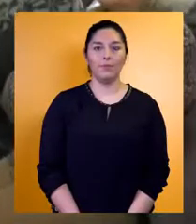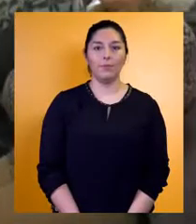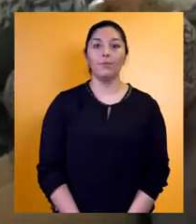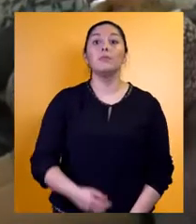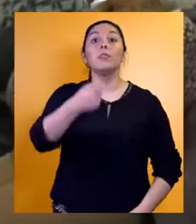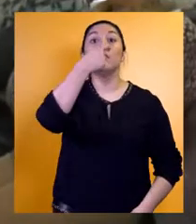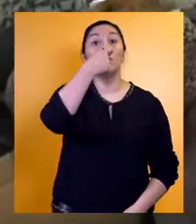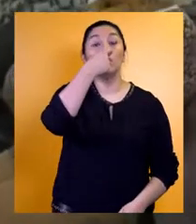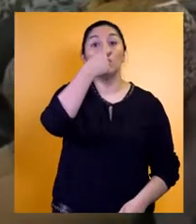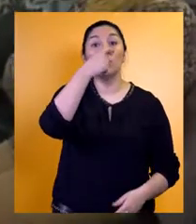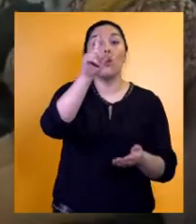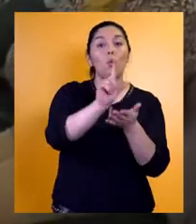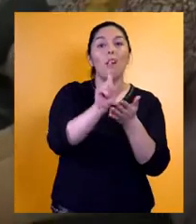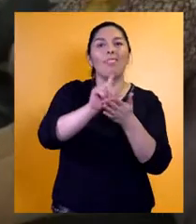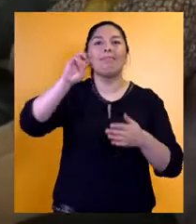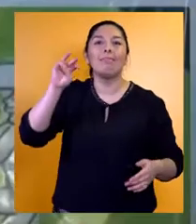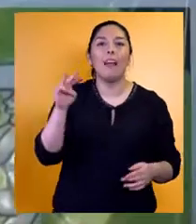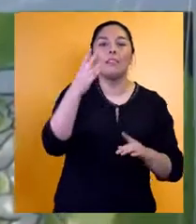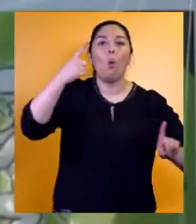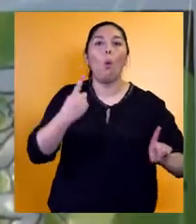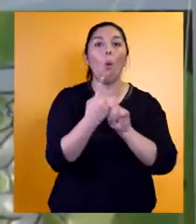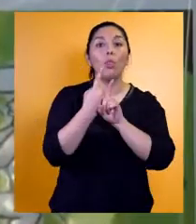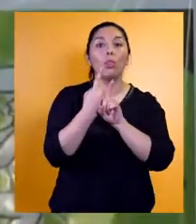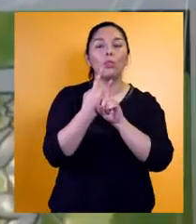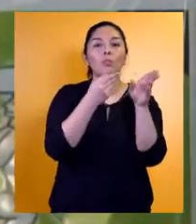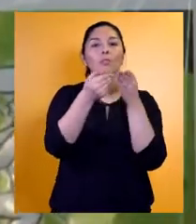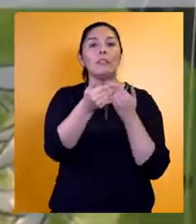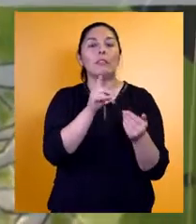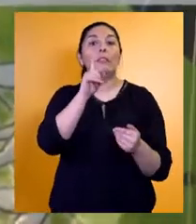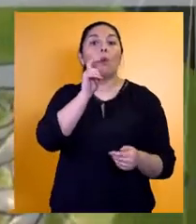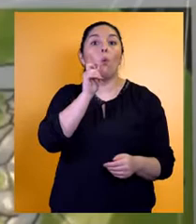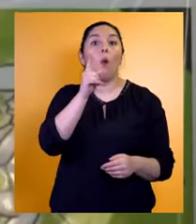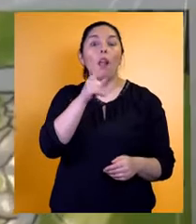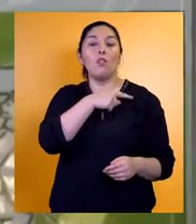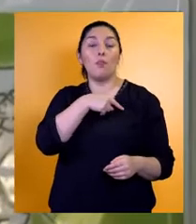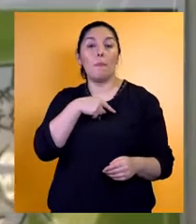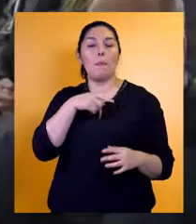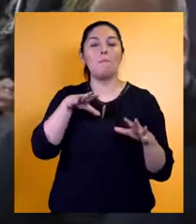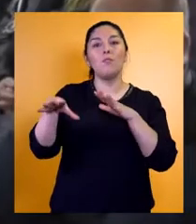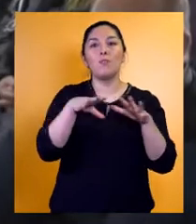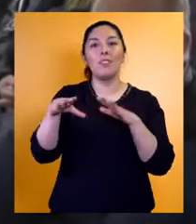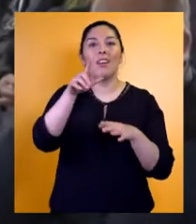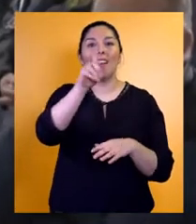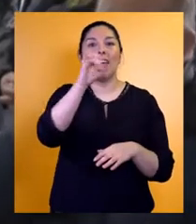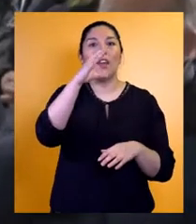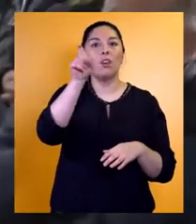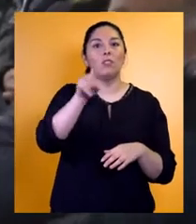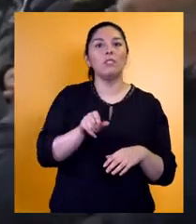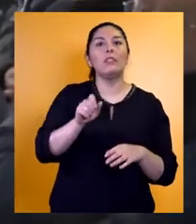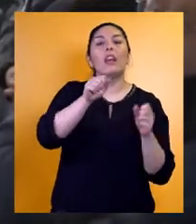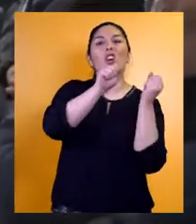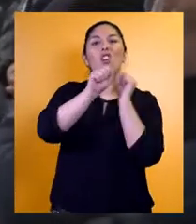En Osorno se realizó el tercer encuentro nacional organizado por el movimiento de laicos que se opone a la presencia del obispo Juan Barros